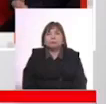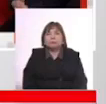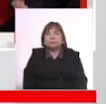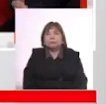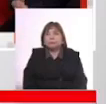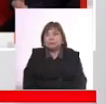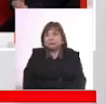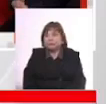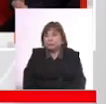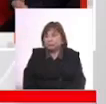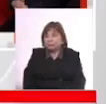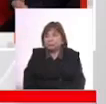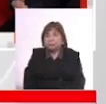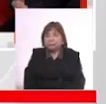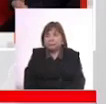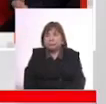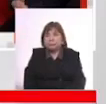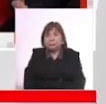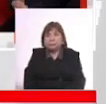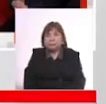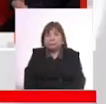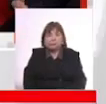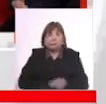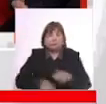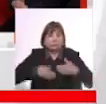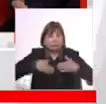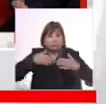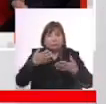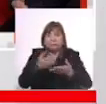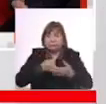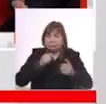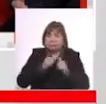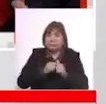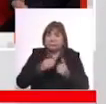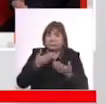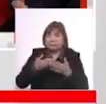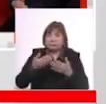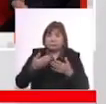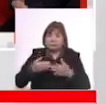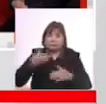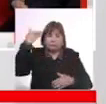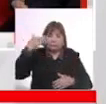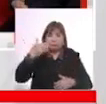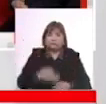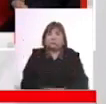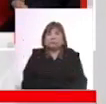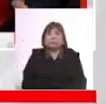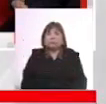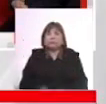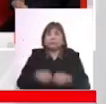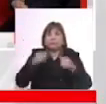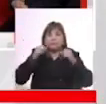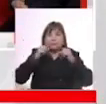para que puedan acogerse y obtener créditos para la próxima campaña escolar,